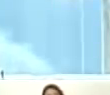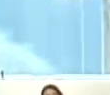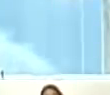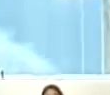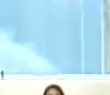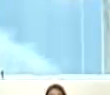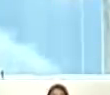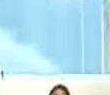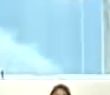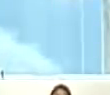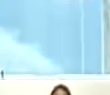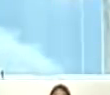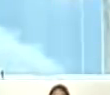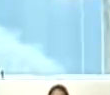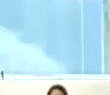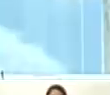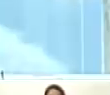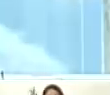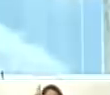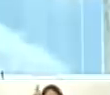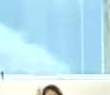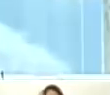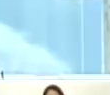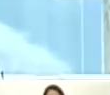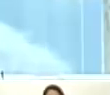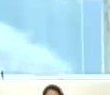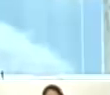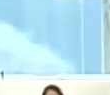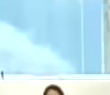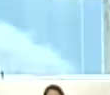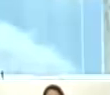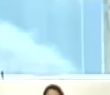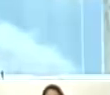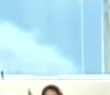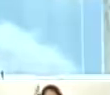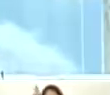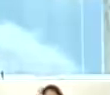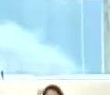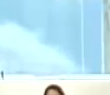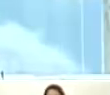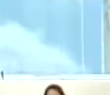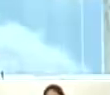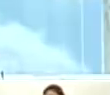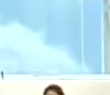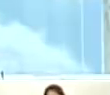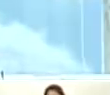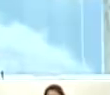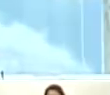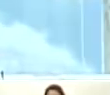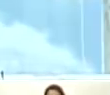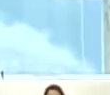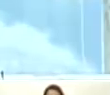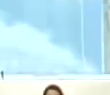precisamente del municipio Huaycaipuro, hoy día de Huaycaipuro, de Los Teques, Farid